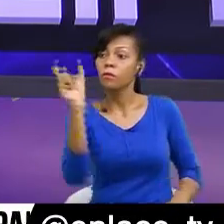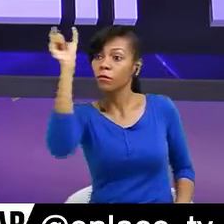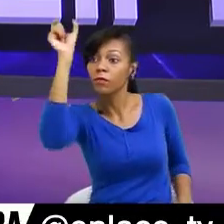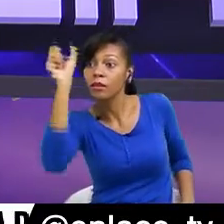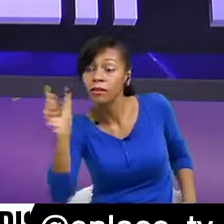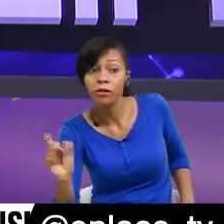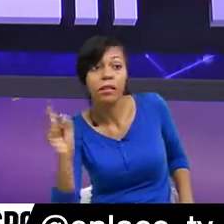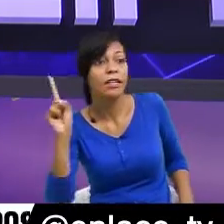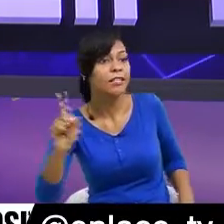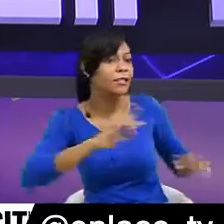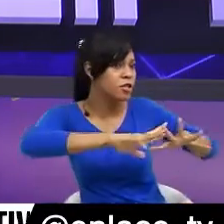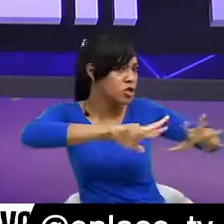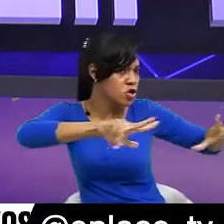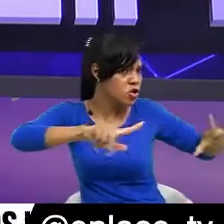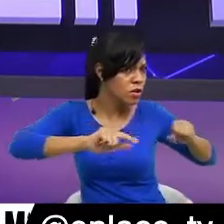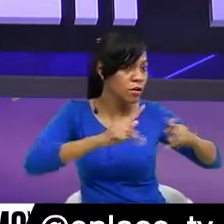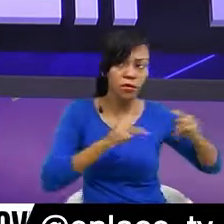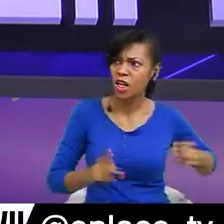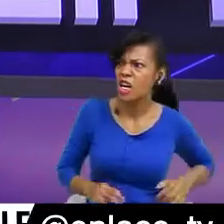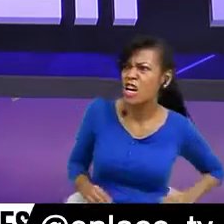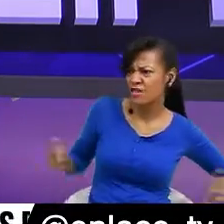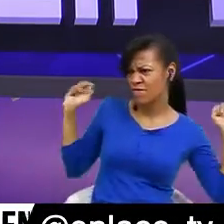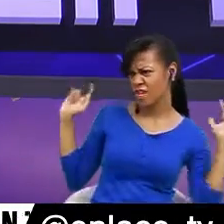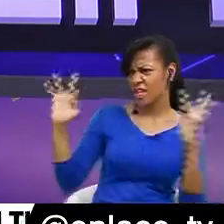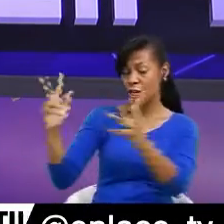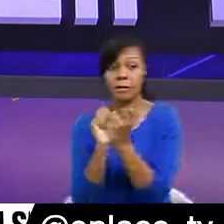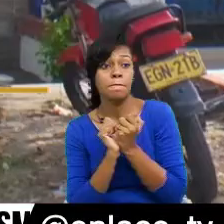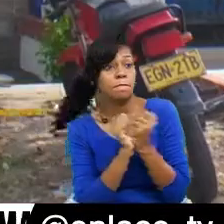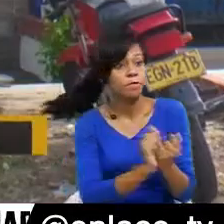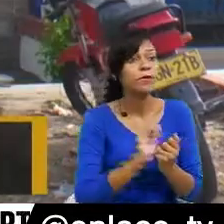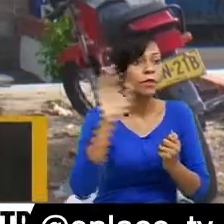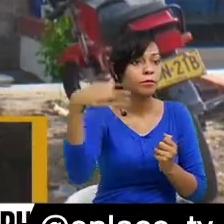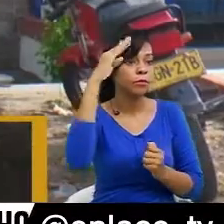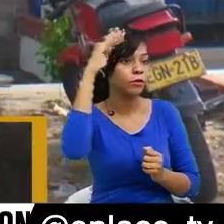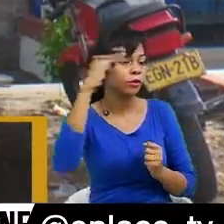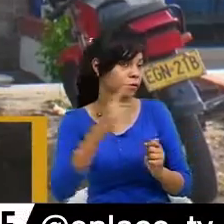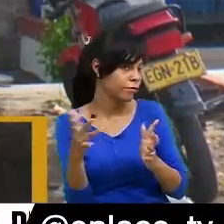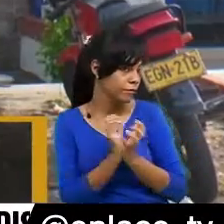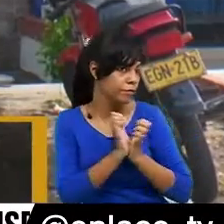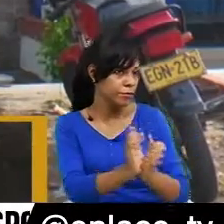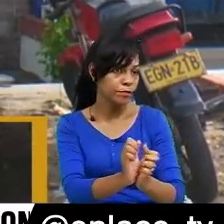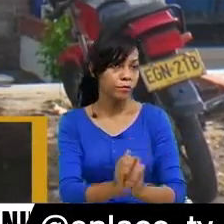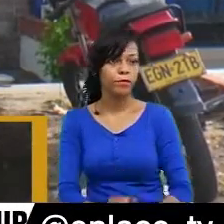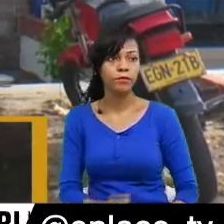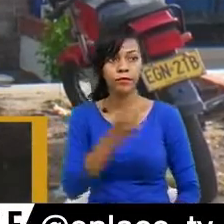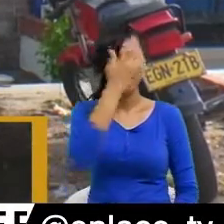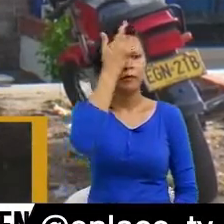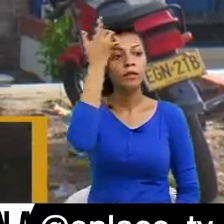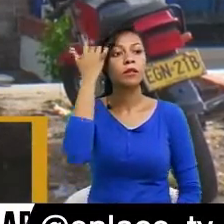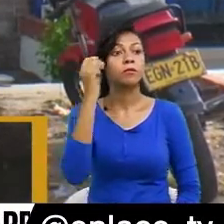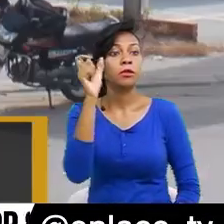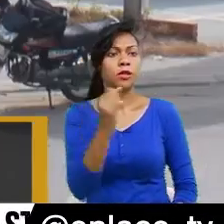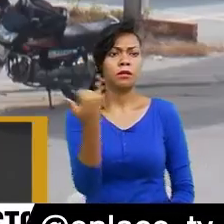lugar, mientras que minutos después llegó la policía. Aunque dueños del establecimiento comercial no quisieron hablar en cámaras, expresaron que